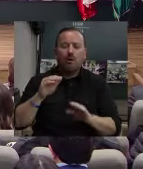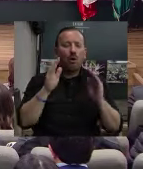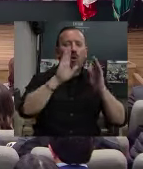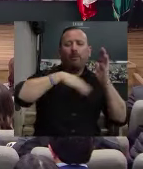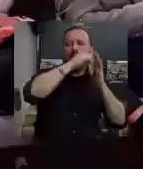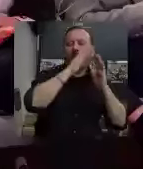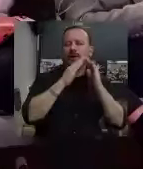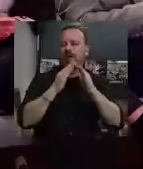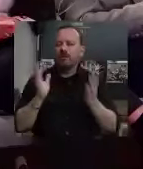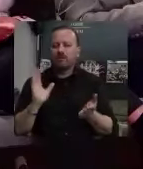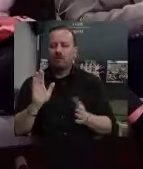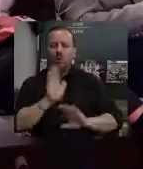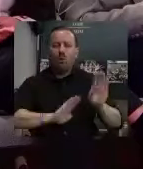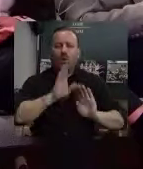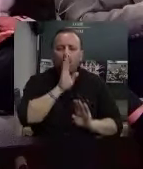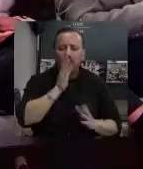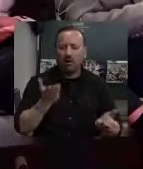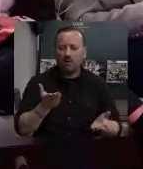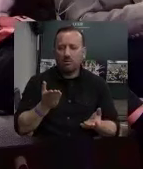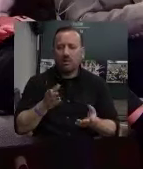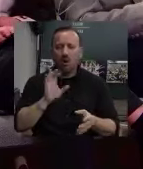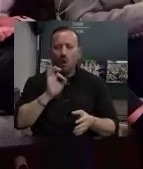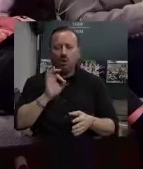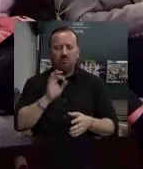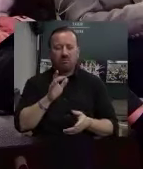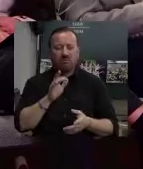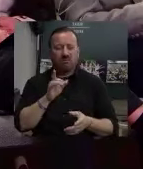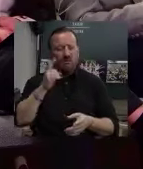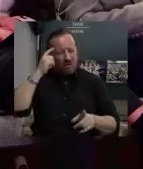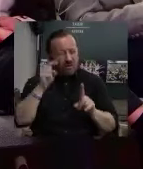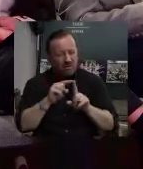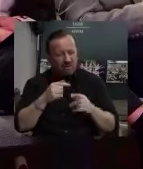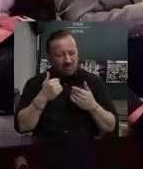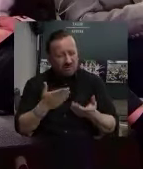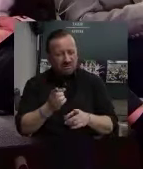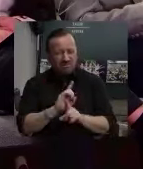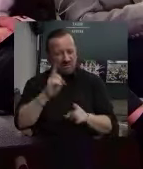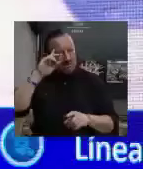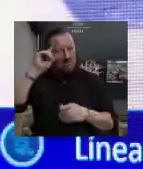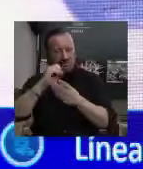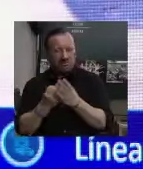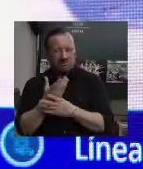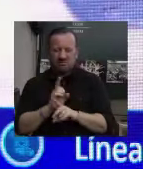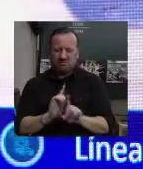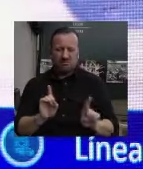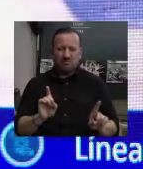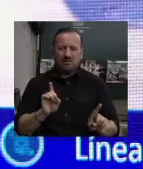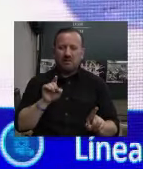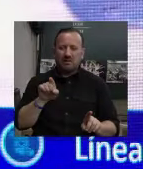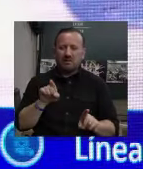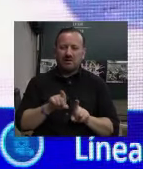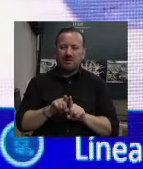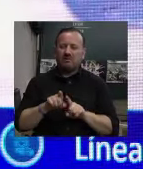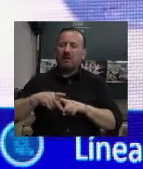pintacasa parques ese no es el propósito último de la innovación Ese es el